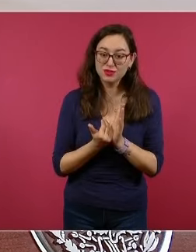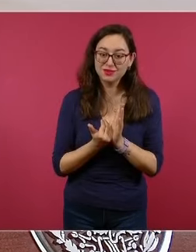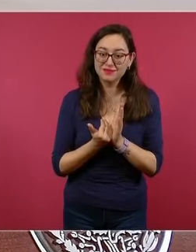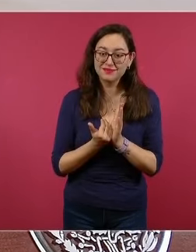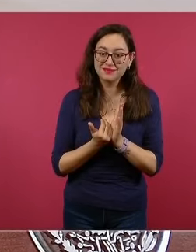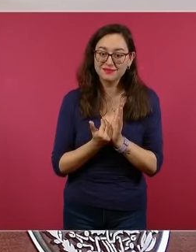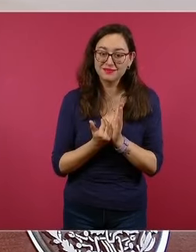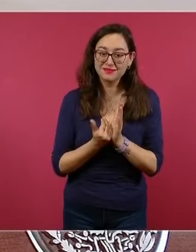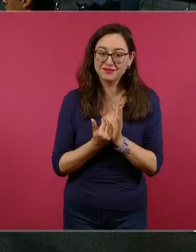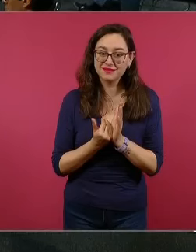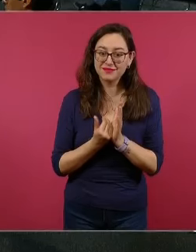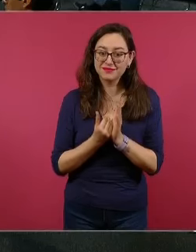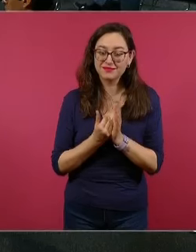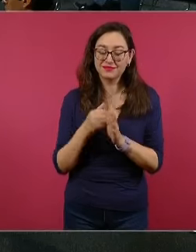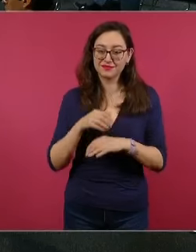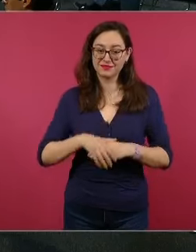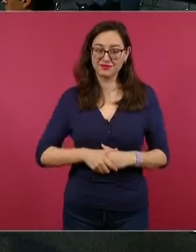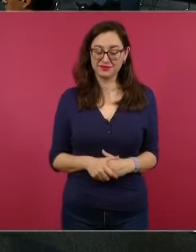menos